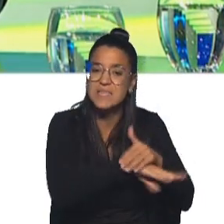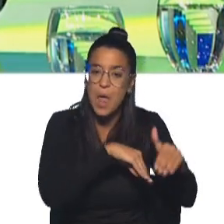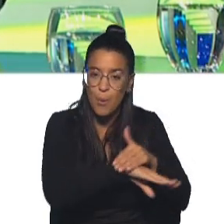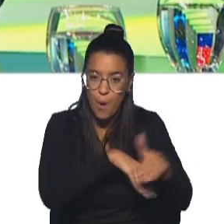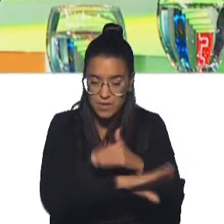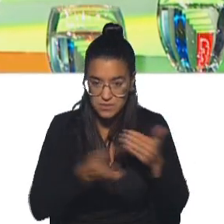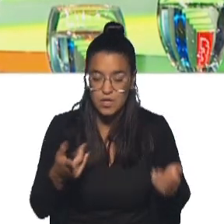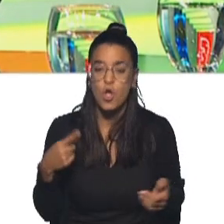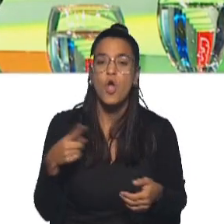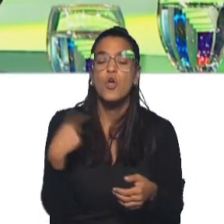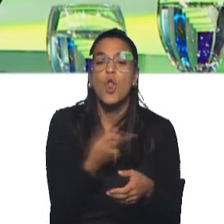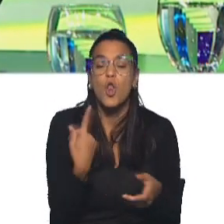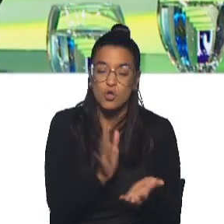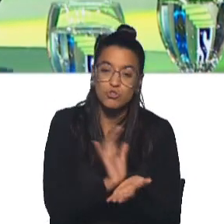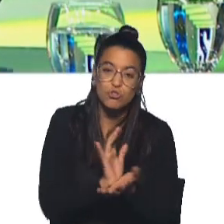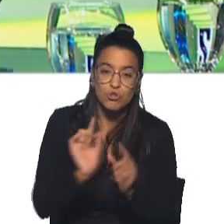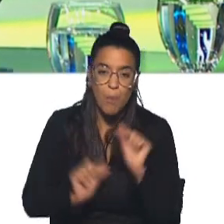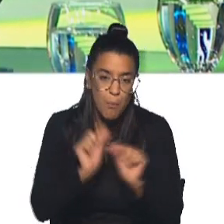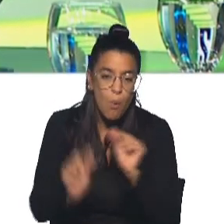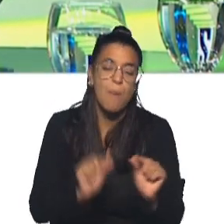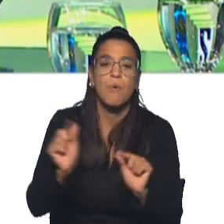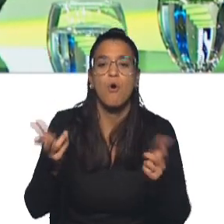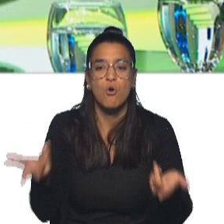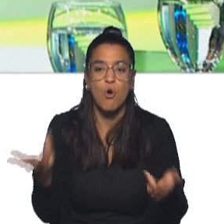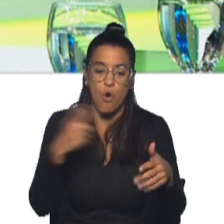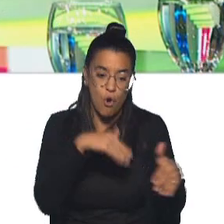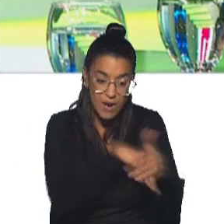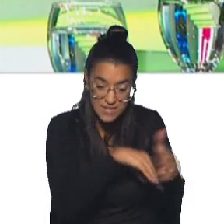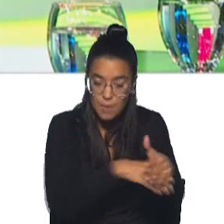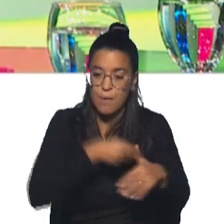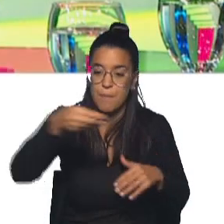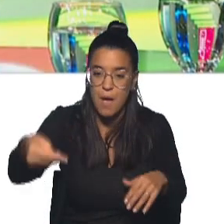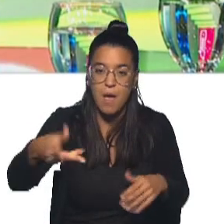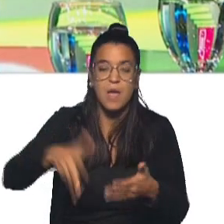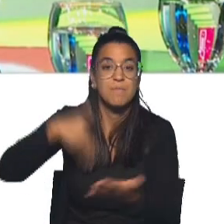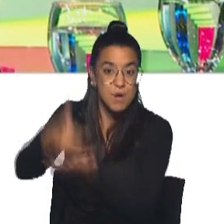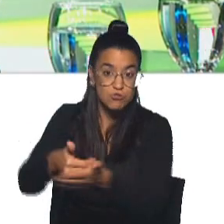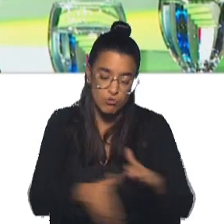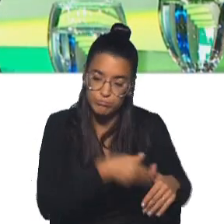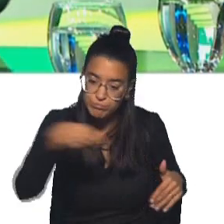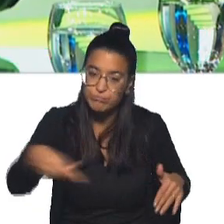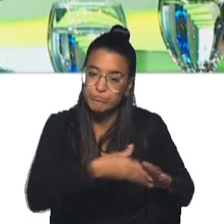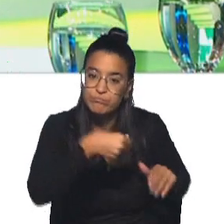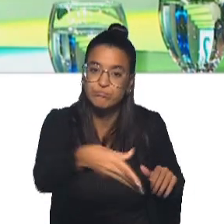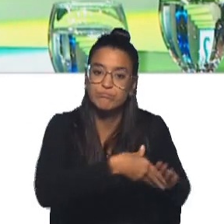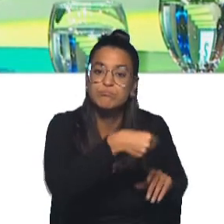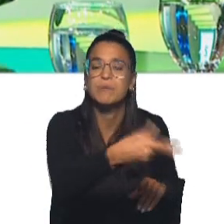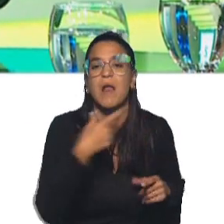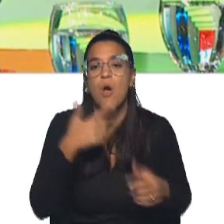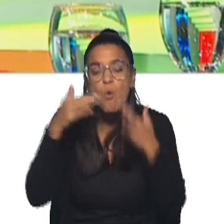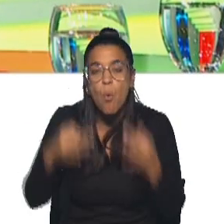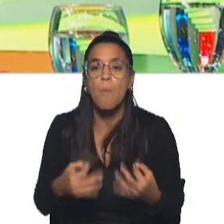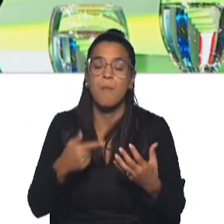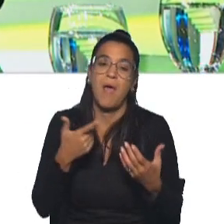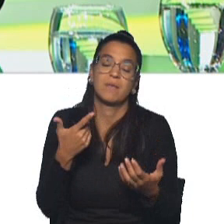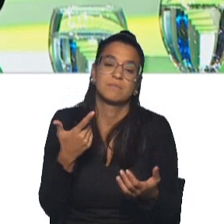bueno, nosotros vamos liberando reservas para los inversores para que puedan cumplir sus obligaciones